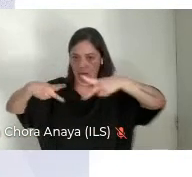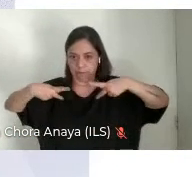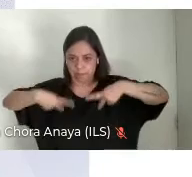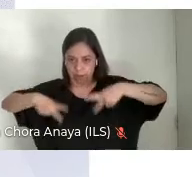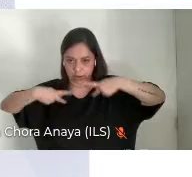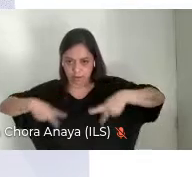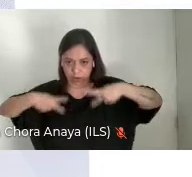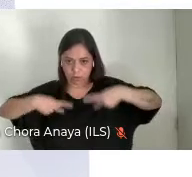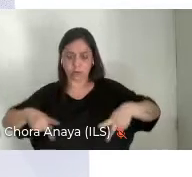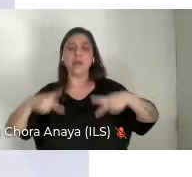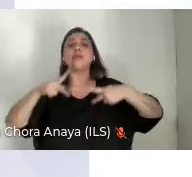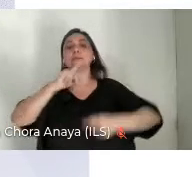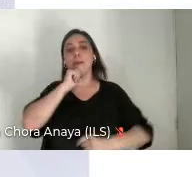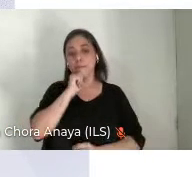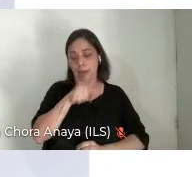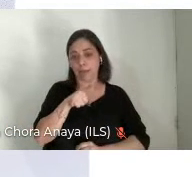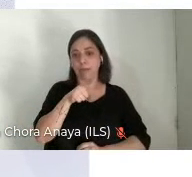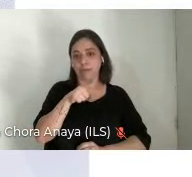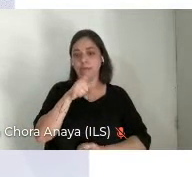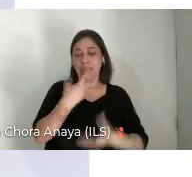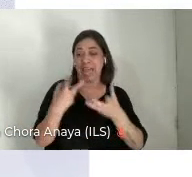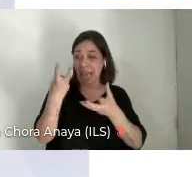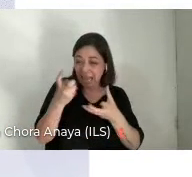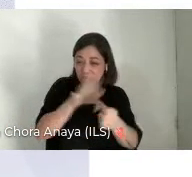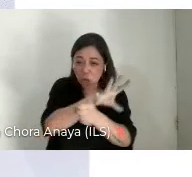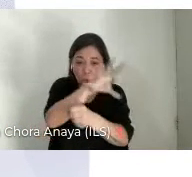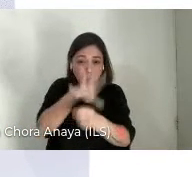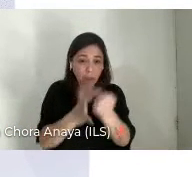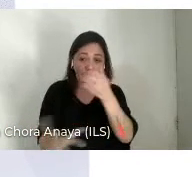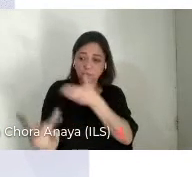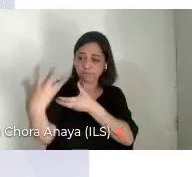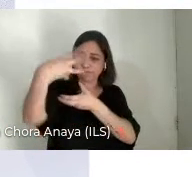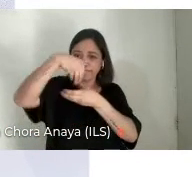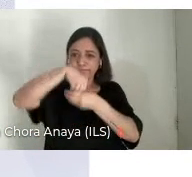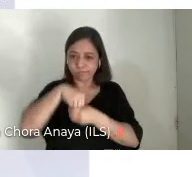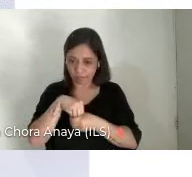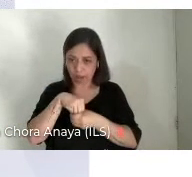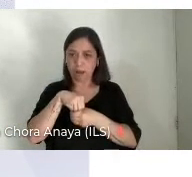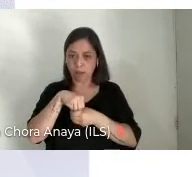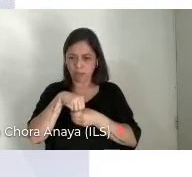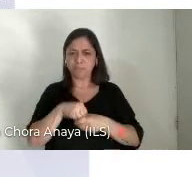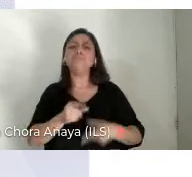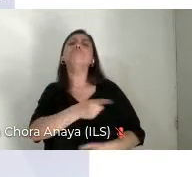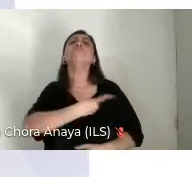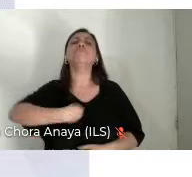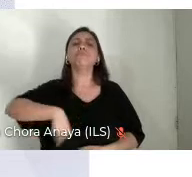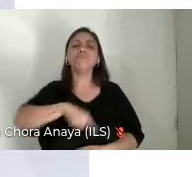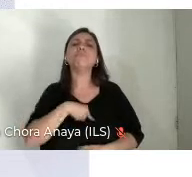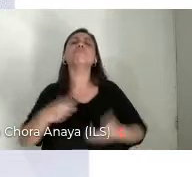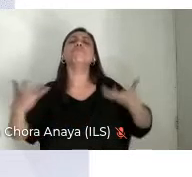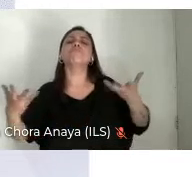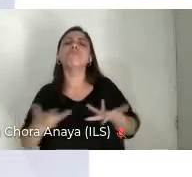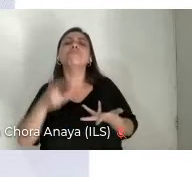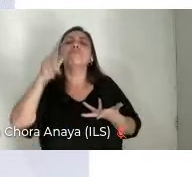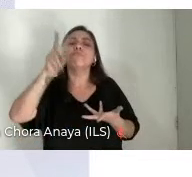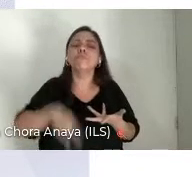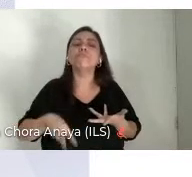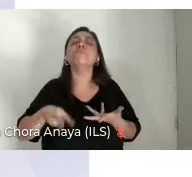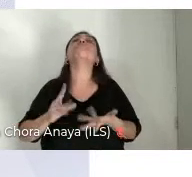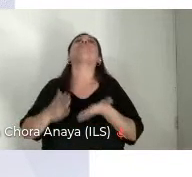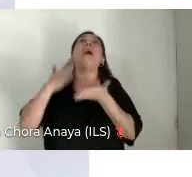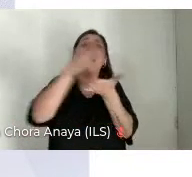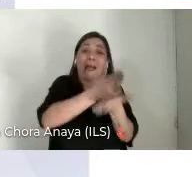diáspora. Para este trabajo visitamos con botas puestas y camisetas puestas los